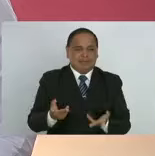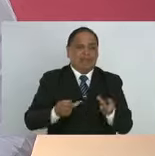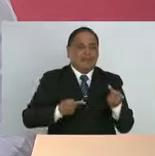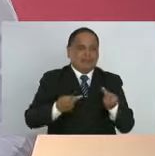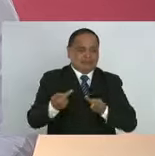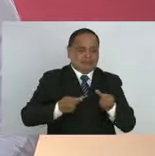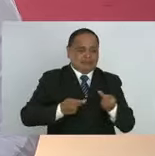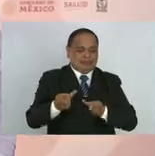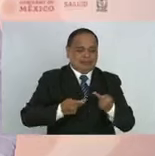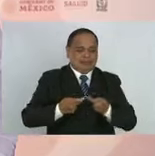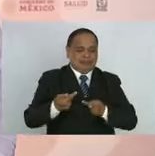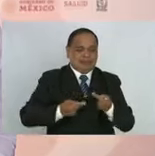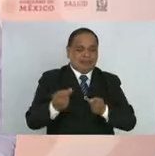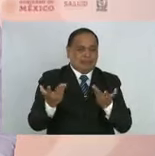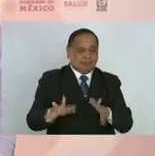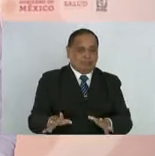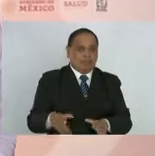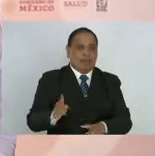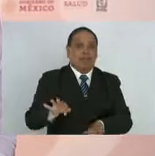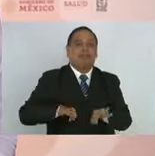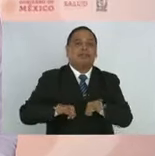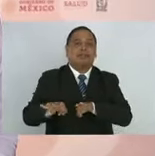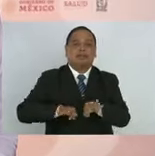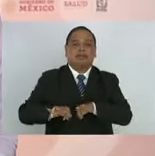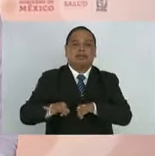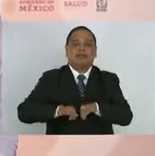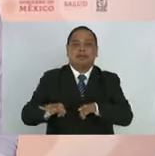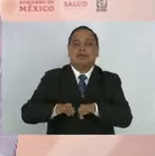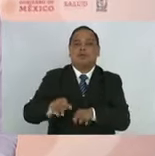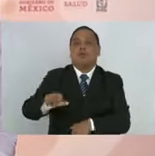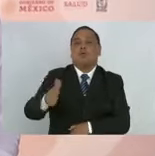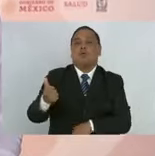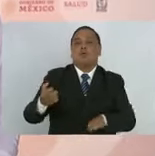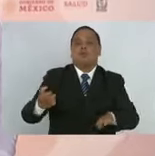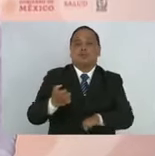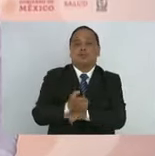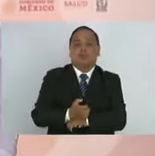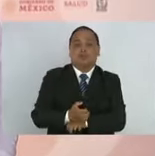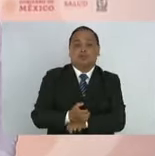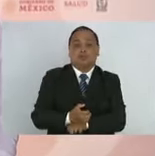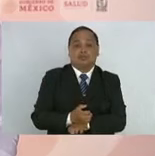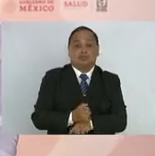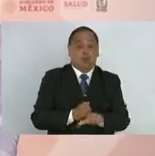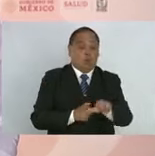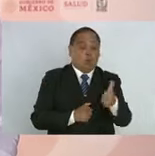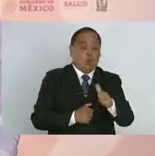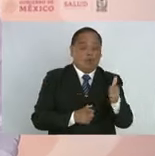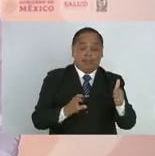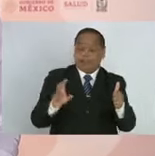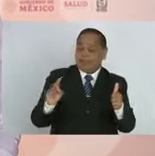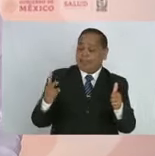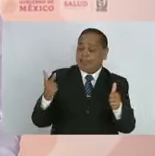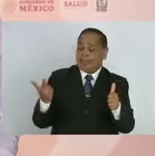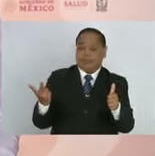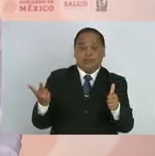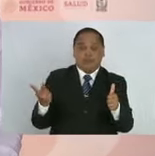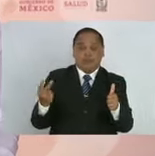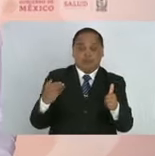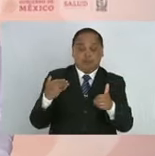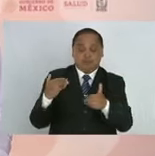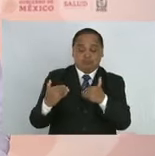estados de los 32. Vamos avanzando. ¿Qué